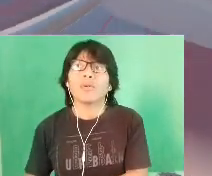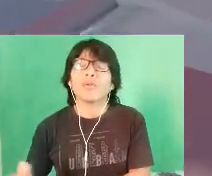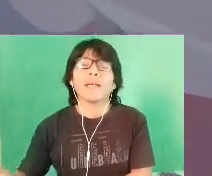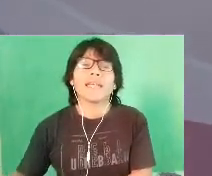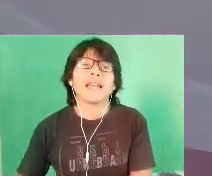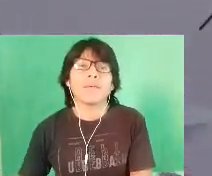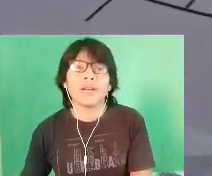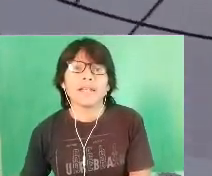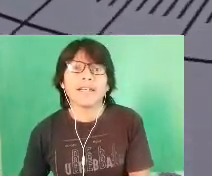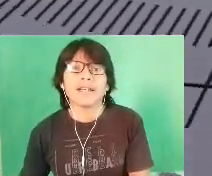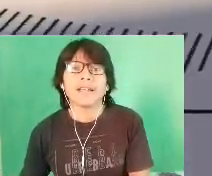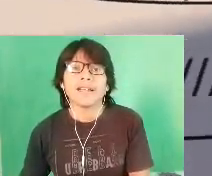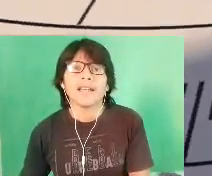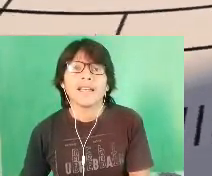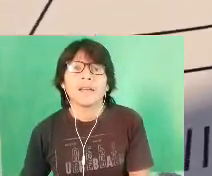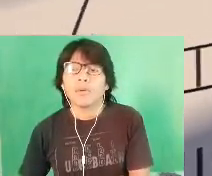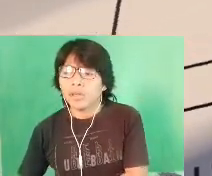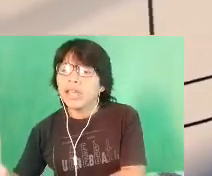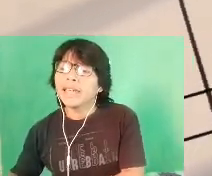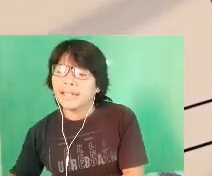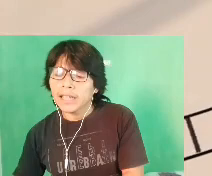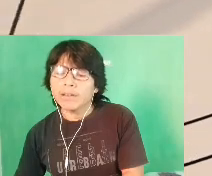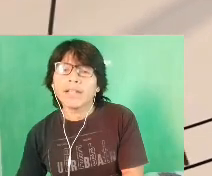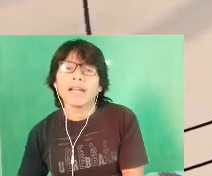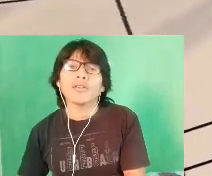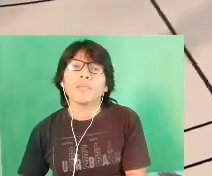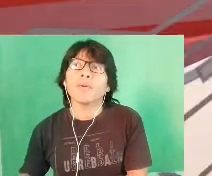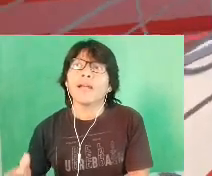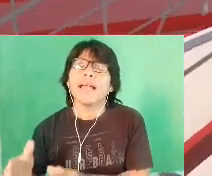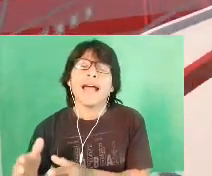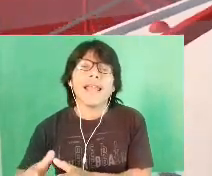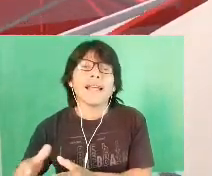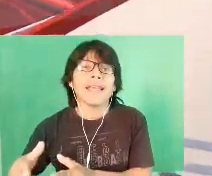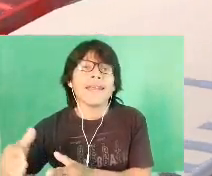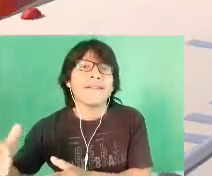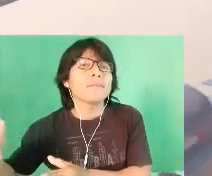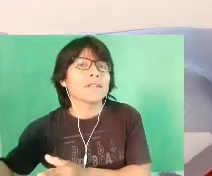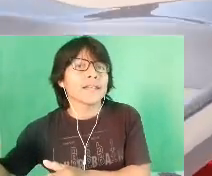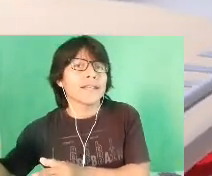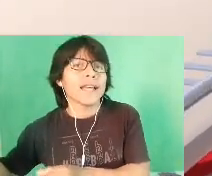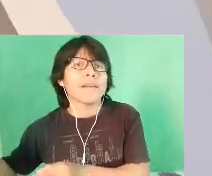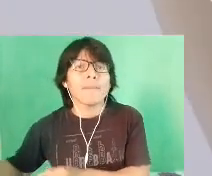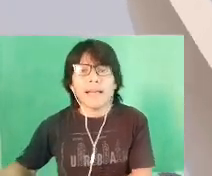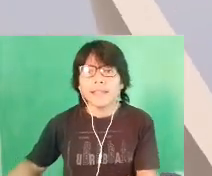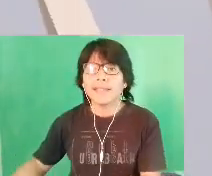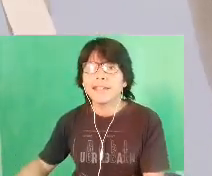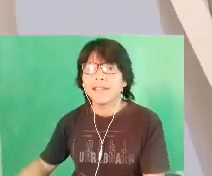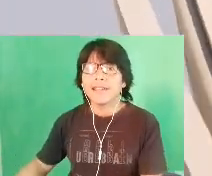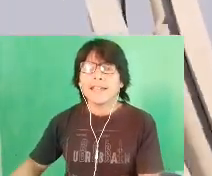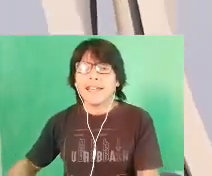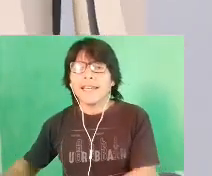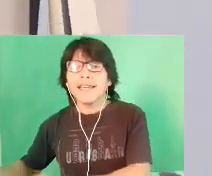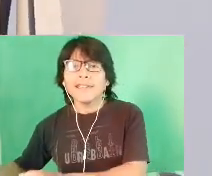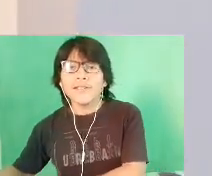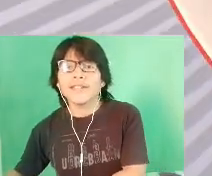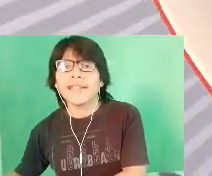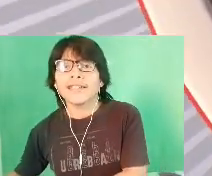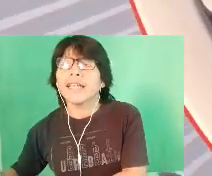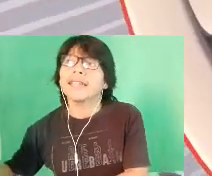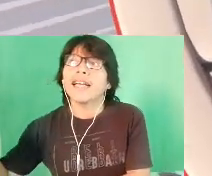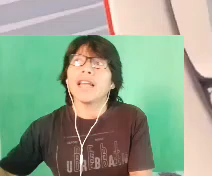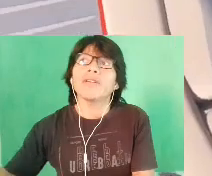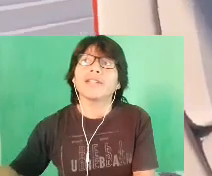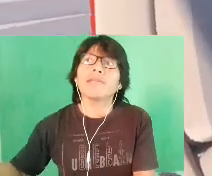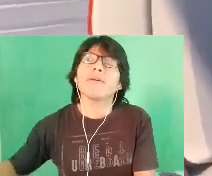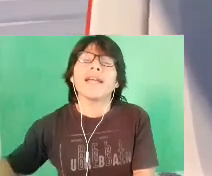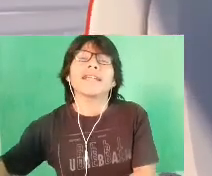López Obrador no va a estar en la boleta. Pero sí hay que seguirlo atacando, pero a la que le vamos a tirar más en estos días